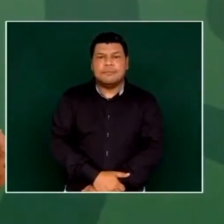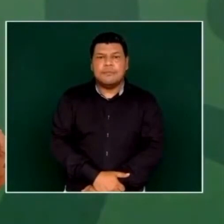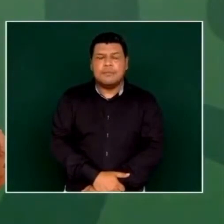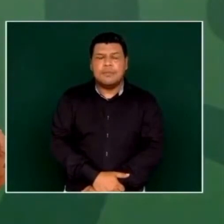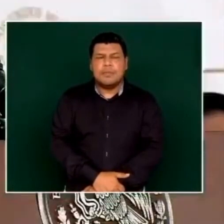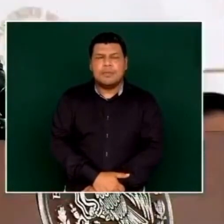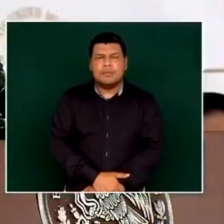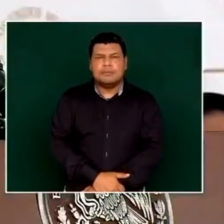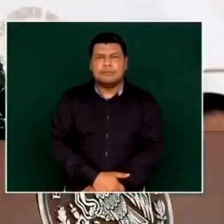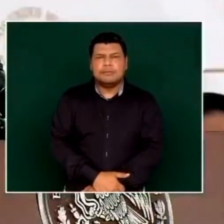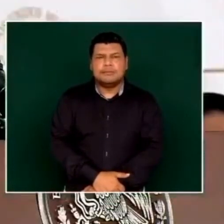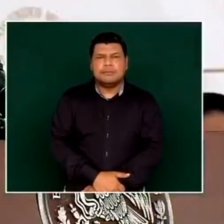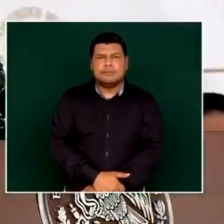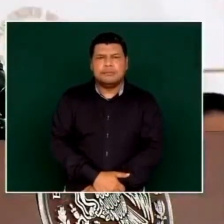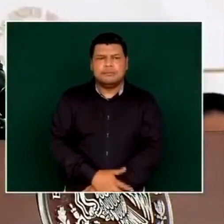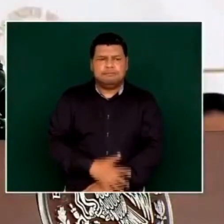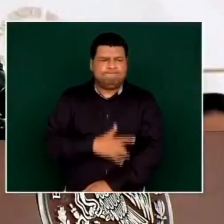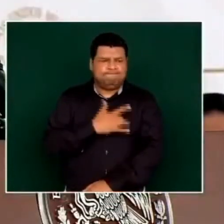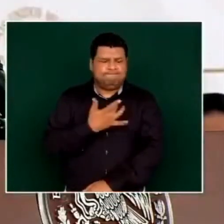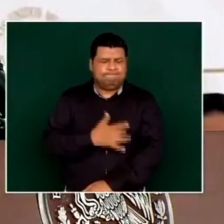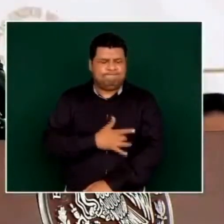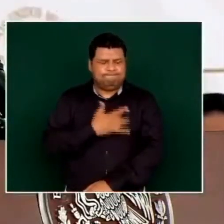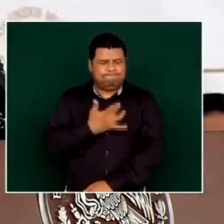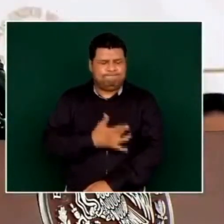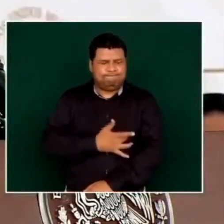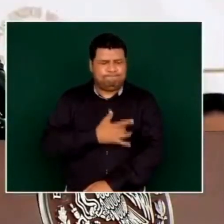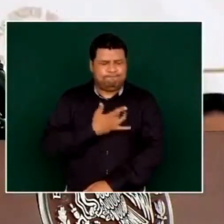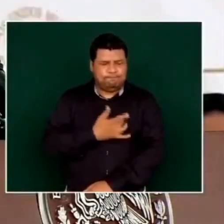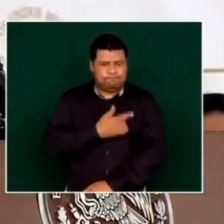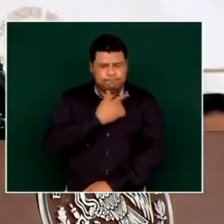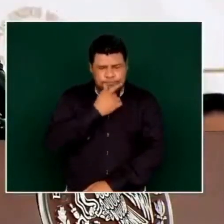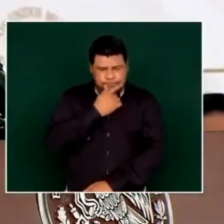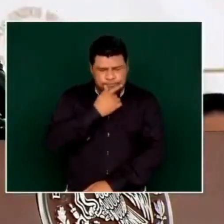creo que deba de